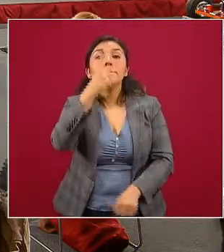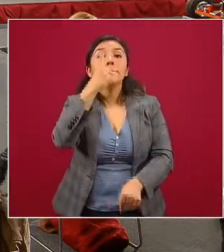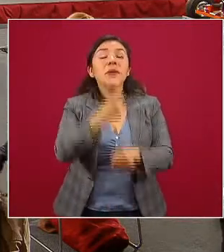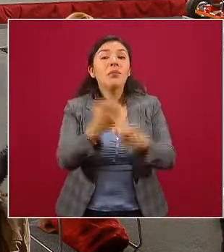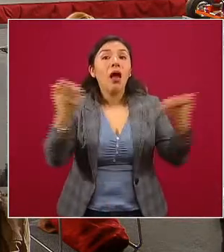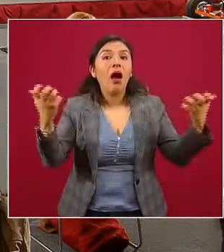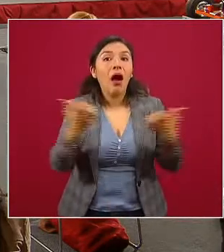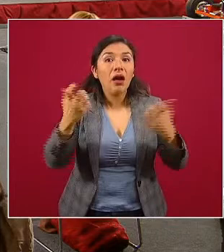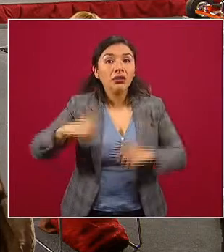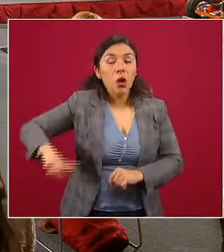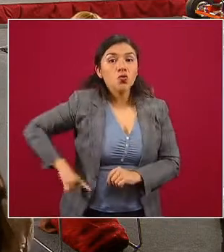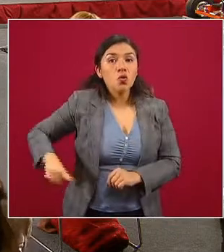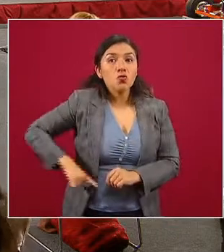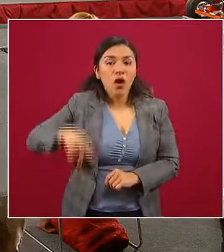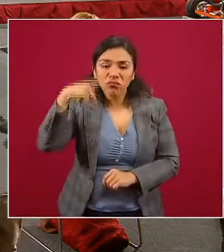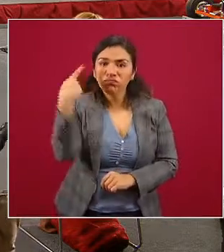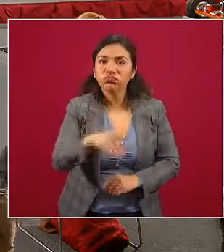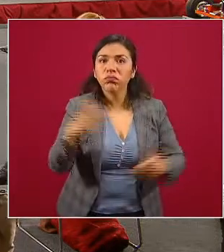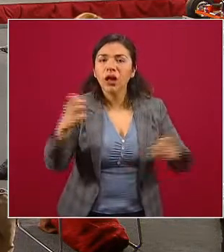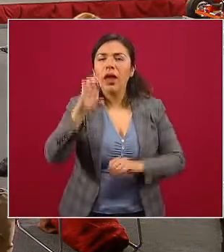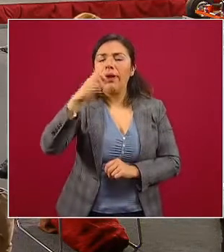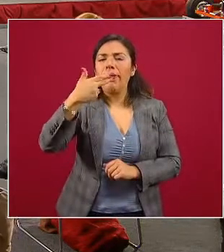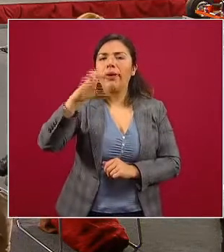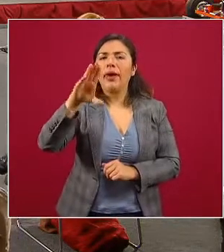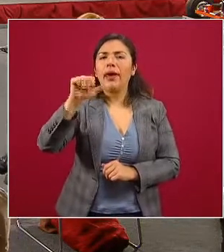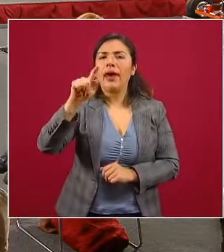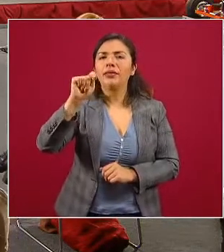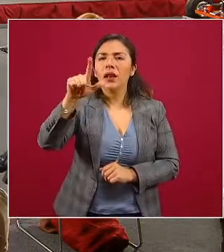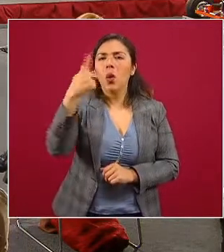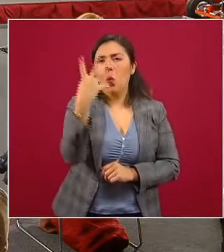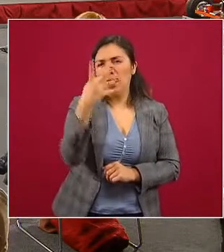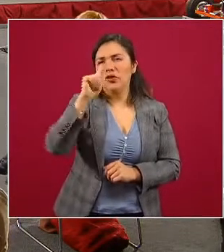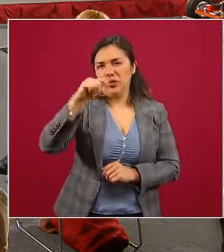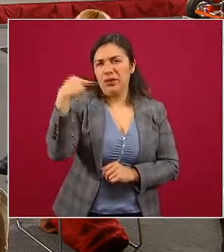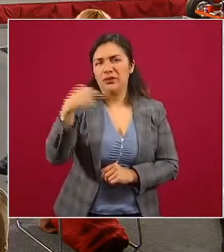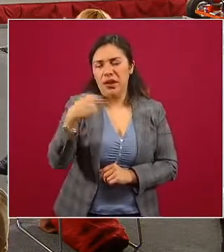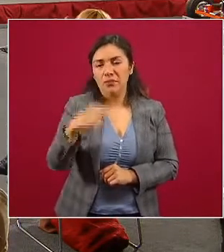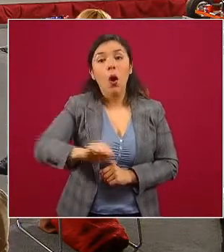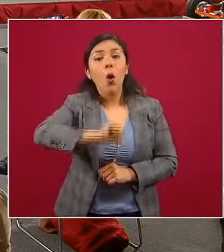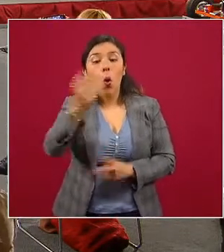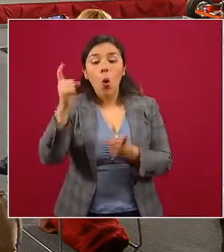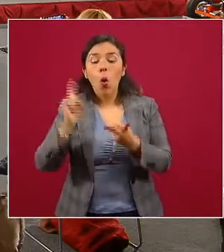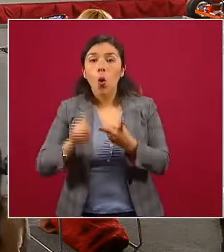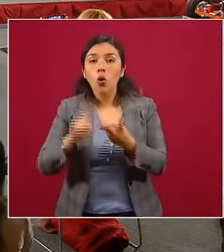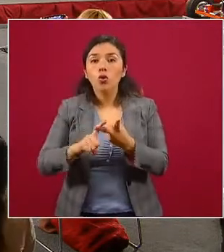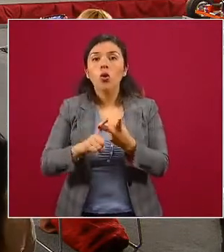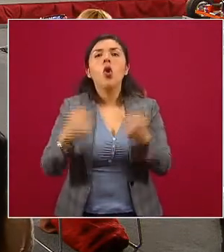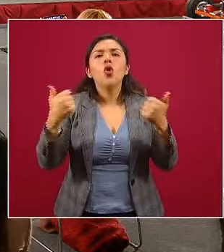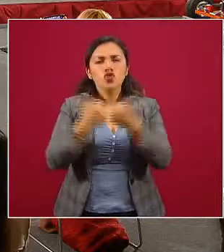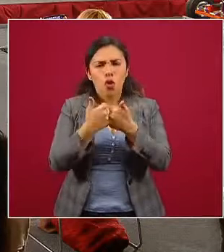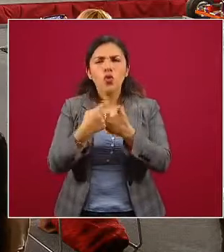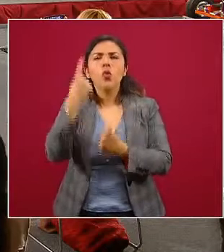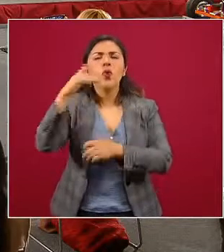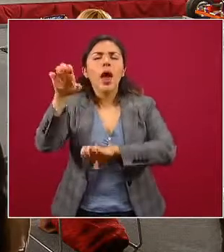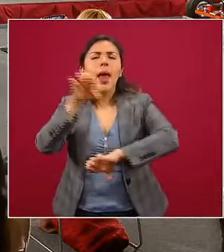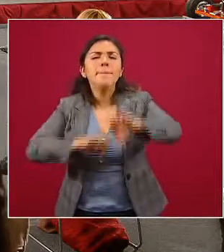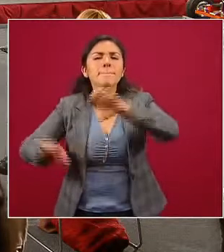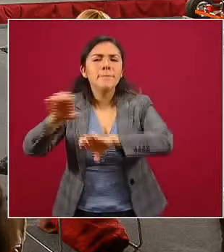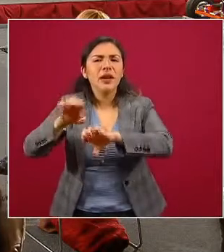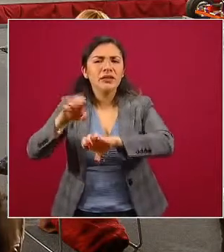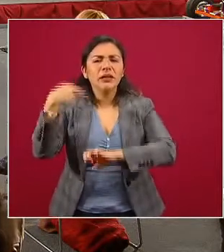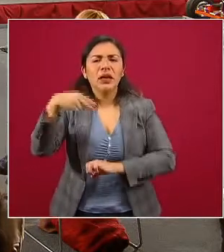patente estatal, el Ejecatl 4T, la que sigue. El otro en colaboración con una empresa Didetec,